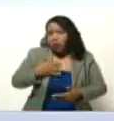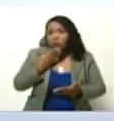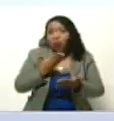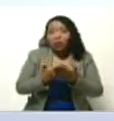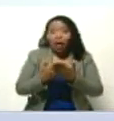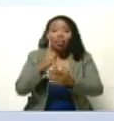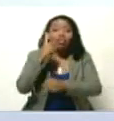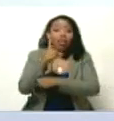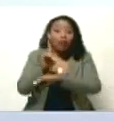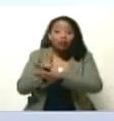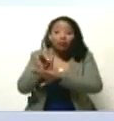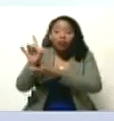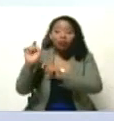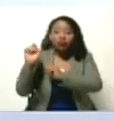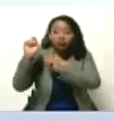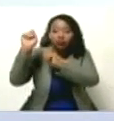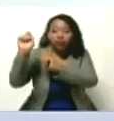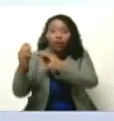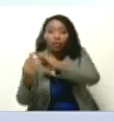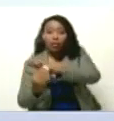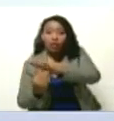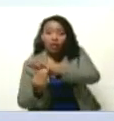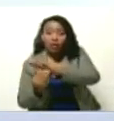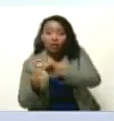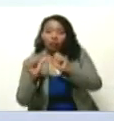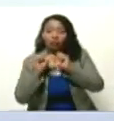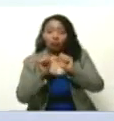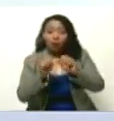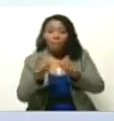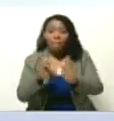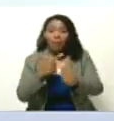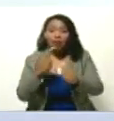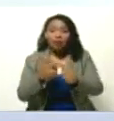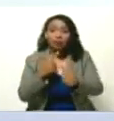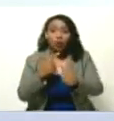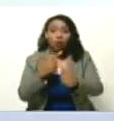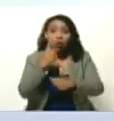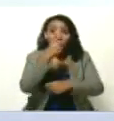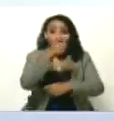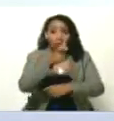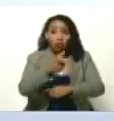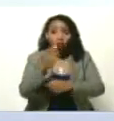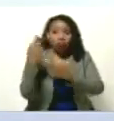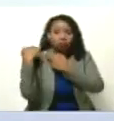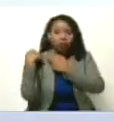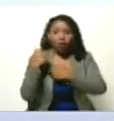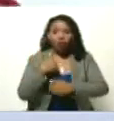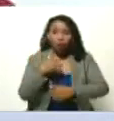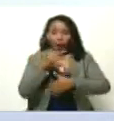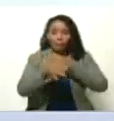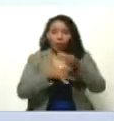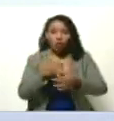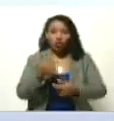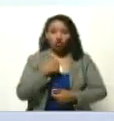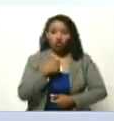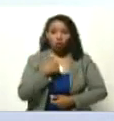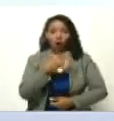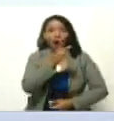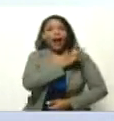dejar la tarea de estructura de base, se mantiene el principio de una persona por cargo. Me explico. Yo soy